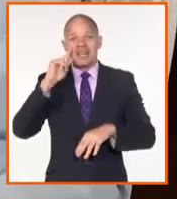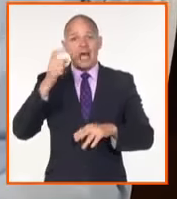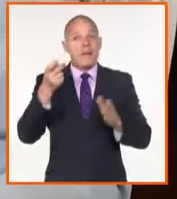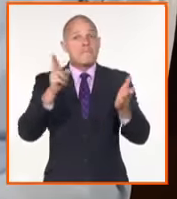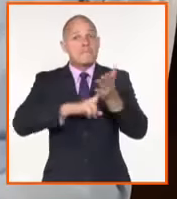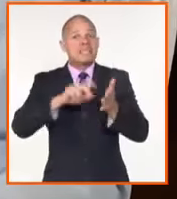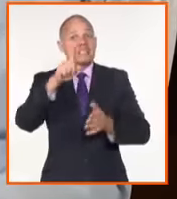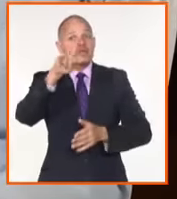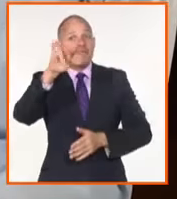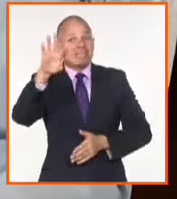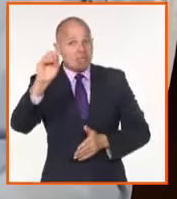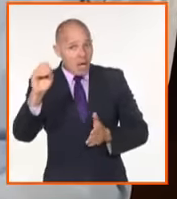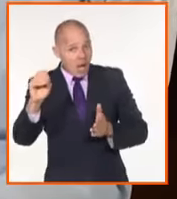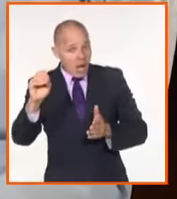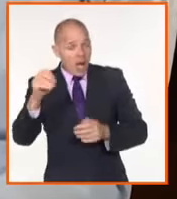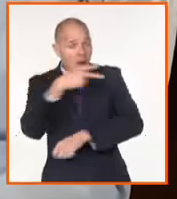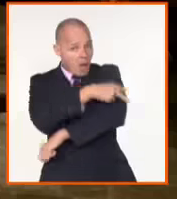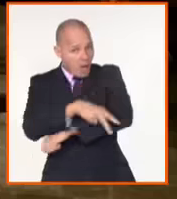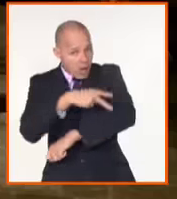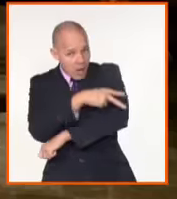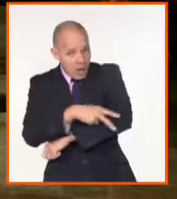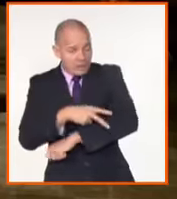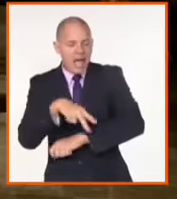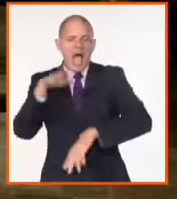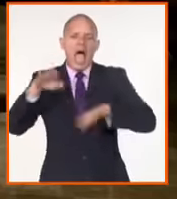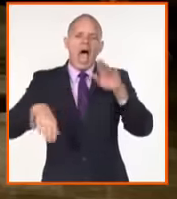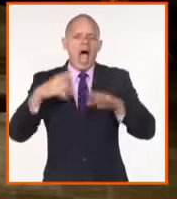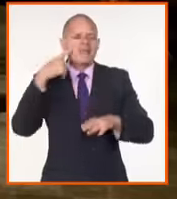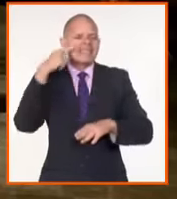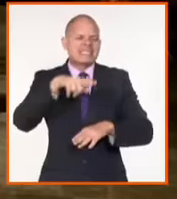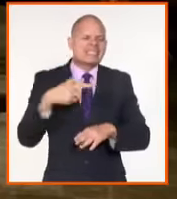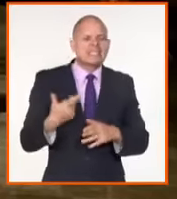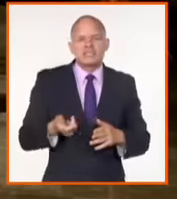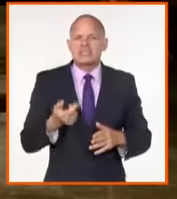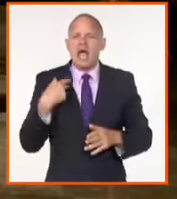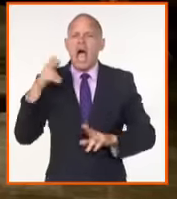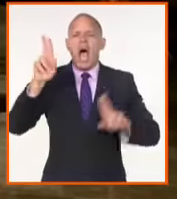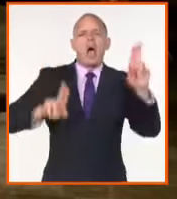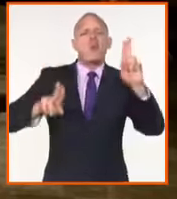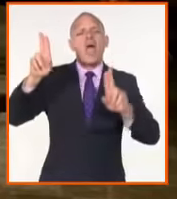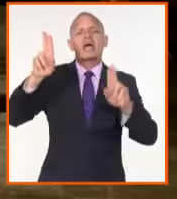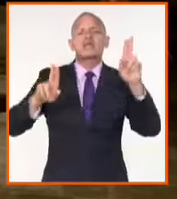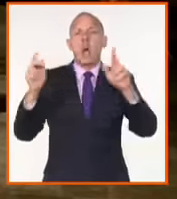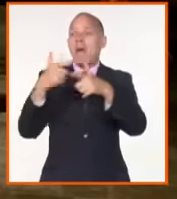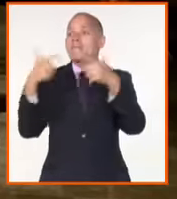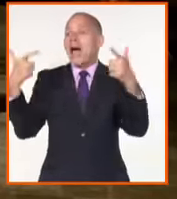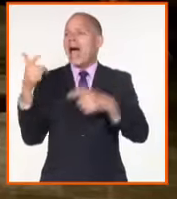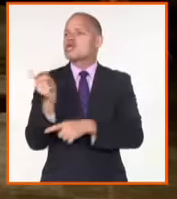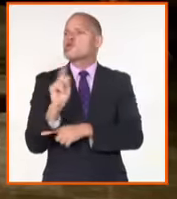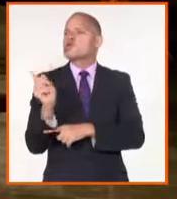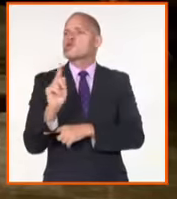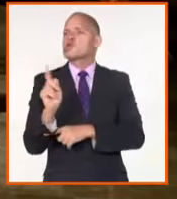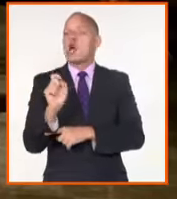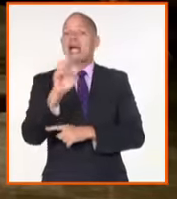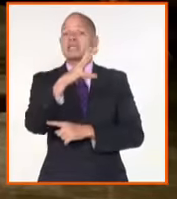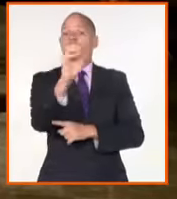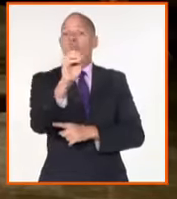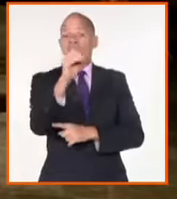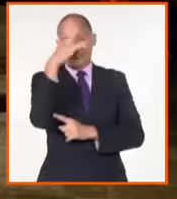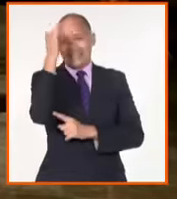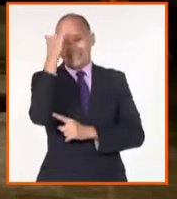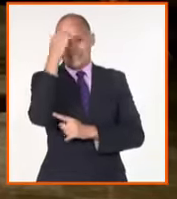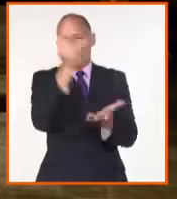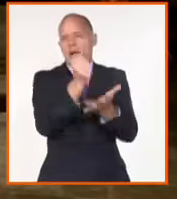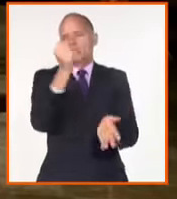tiene una manipulación. Y a Cuba, un país como el nuestro, con una vocación humanista, con una vocación solidaria, con